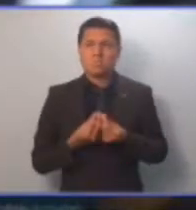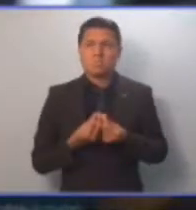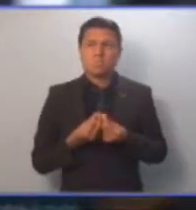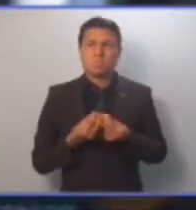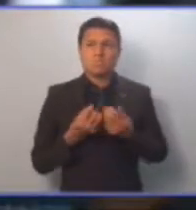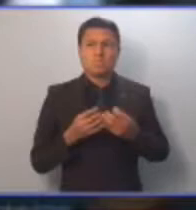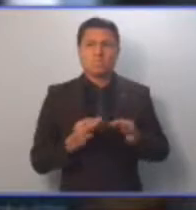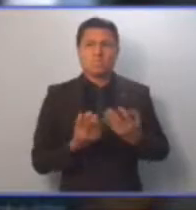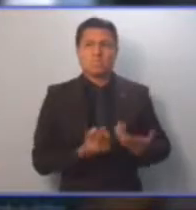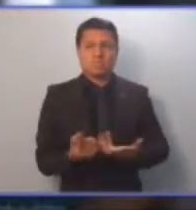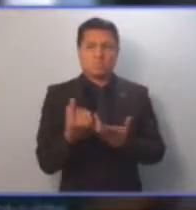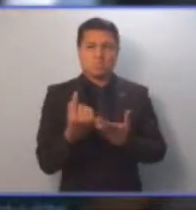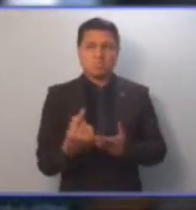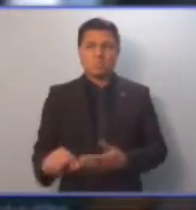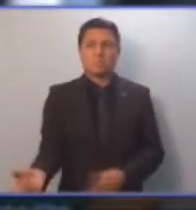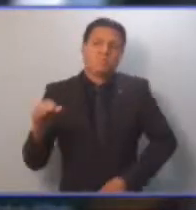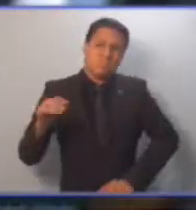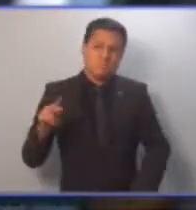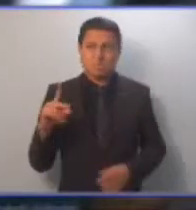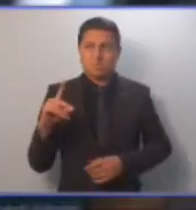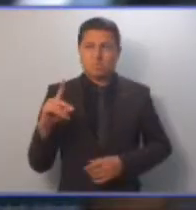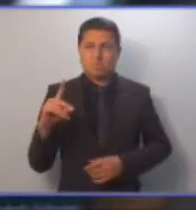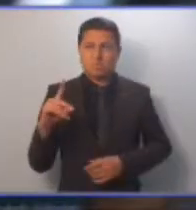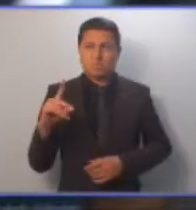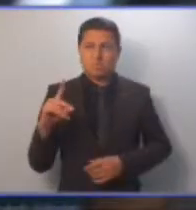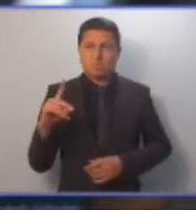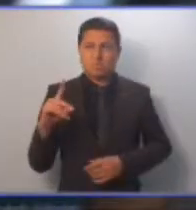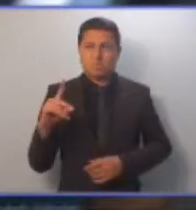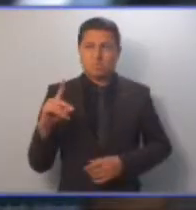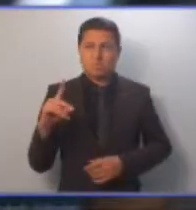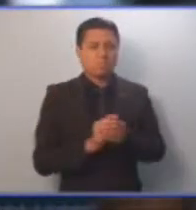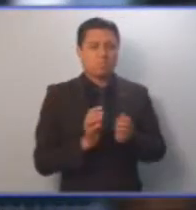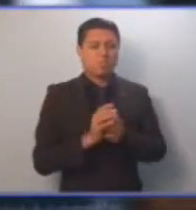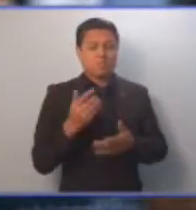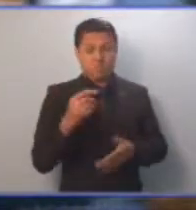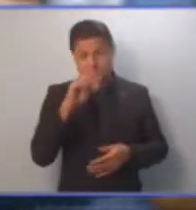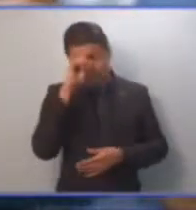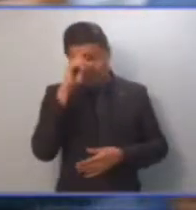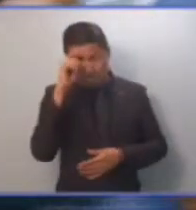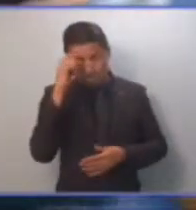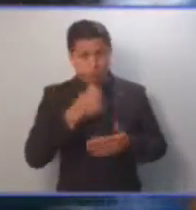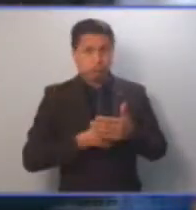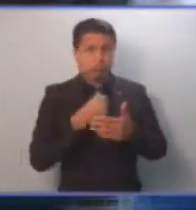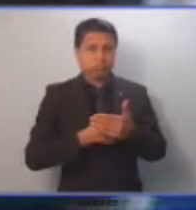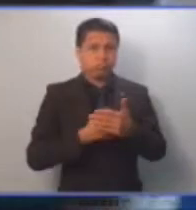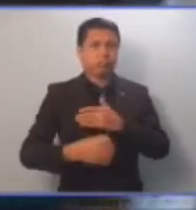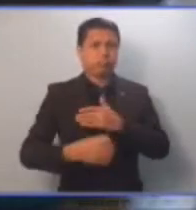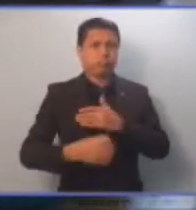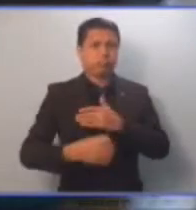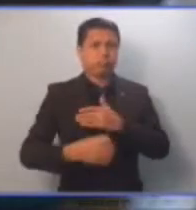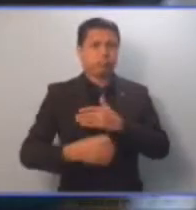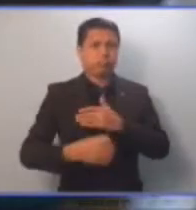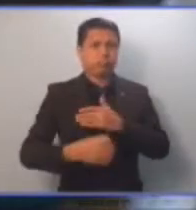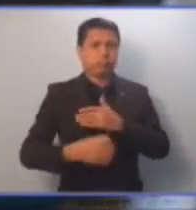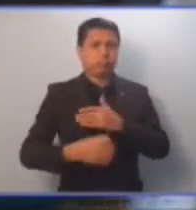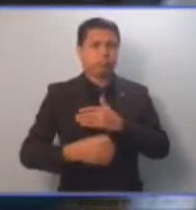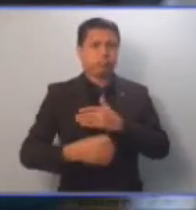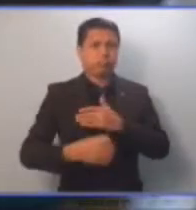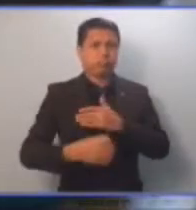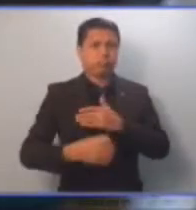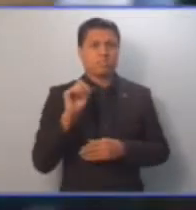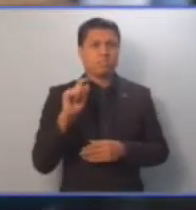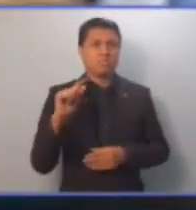encabezada por Wanda Piñato, ha estado haciendo una labor importante para apoyar a